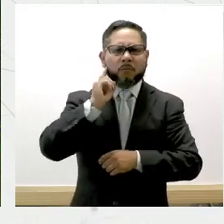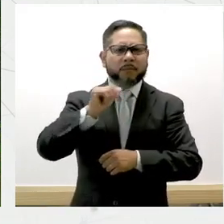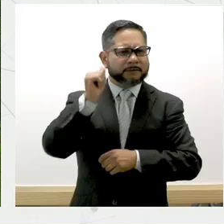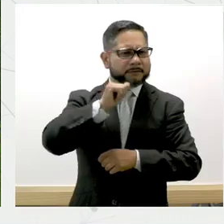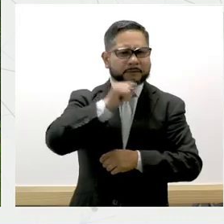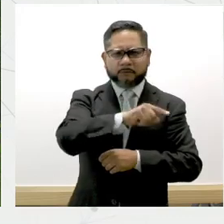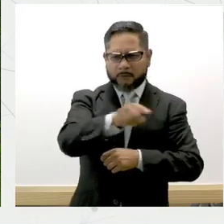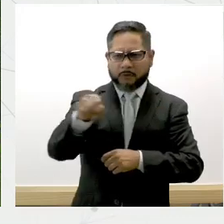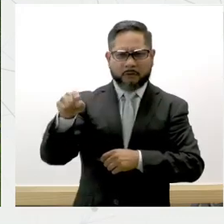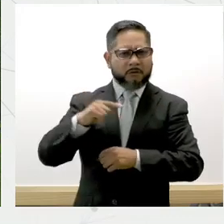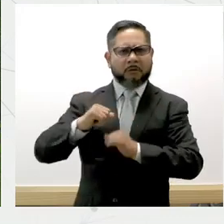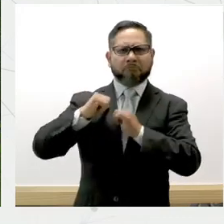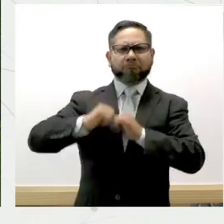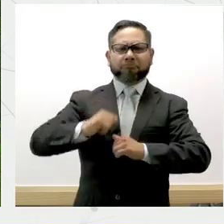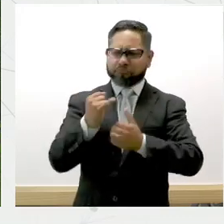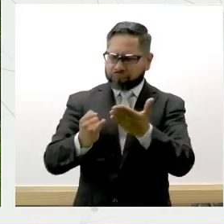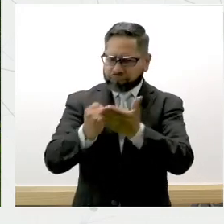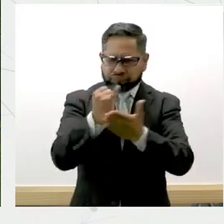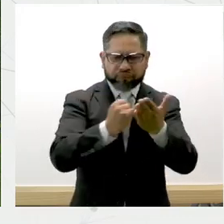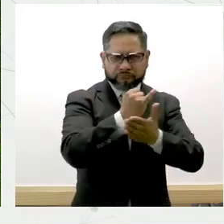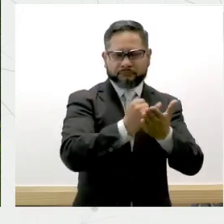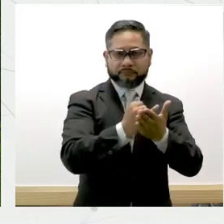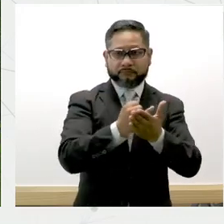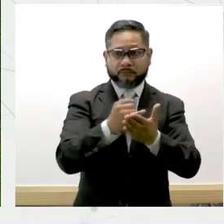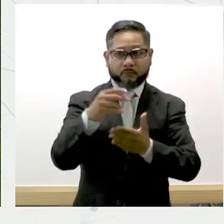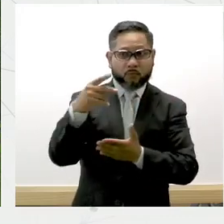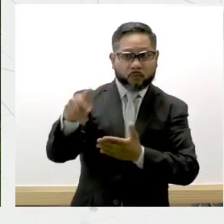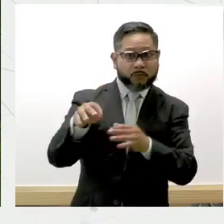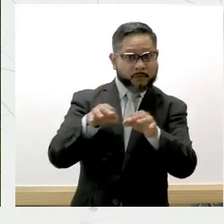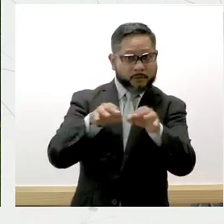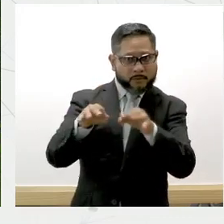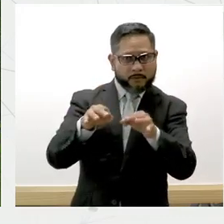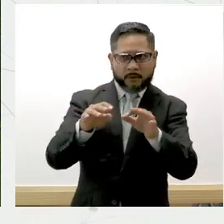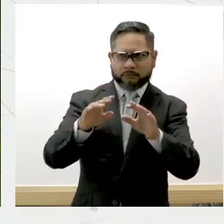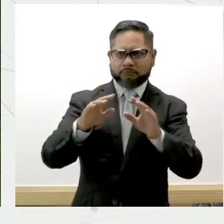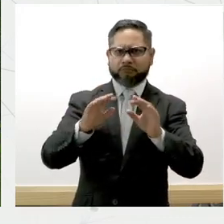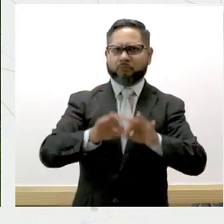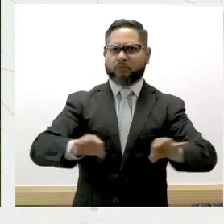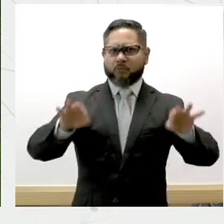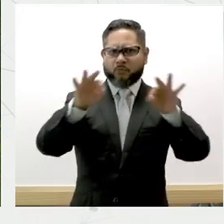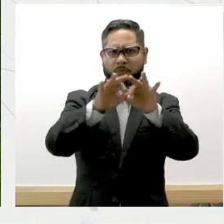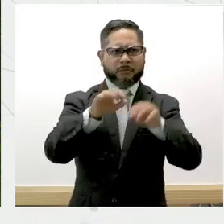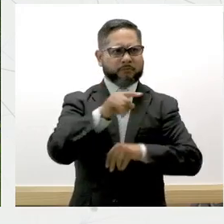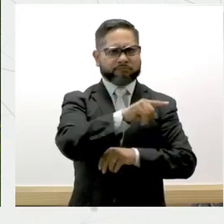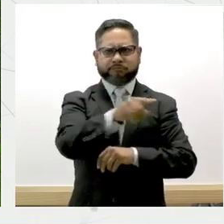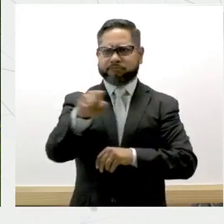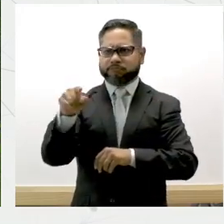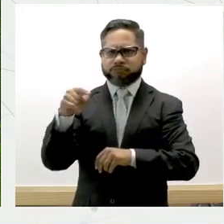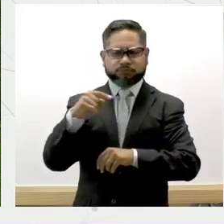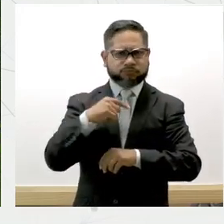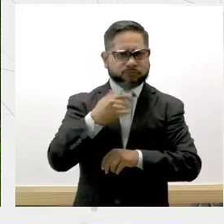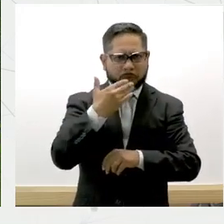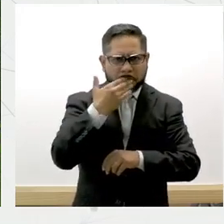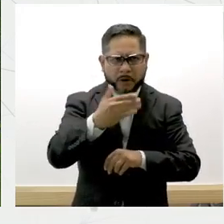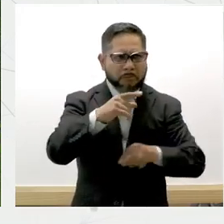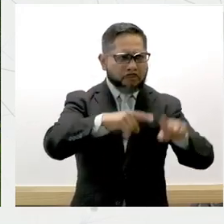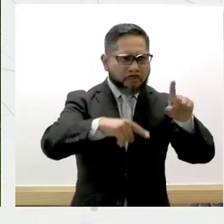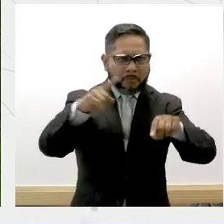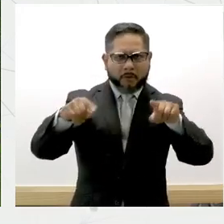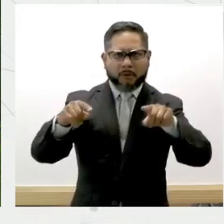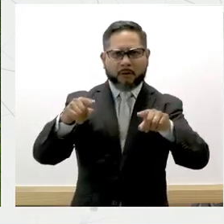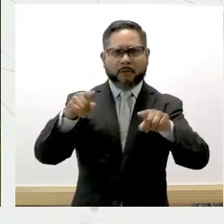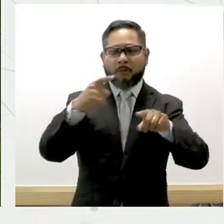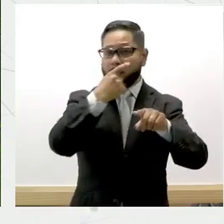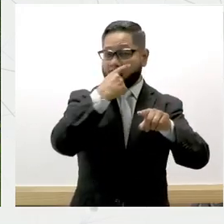decisiones. Su labor no solo resalta la importancia de la diversidad de perspectivas, sino que también demuestra que la visión de la mujer